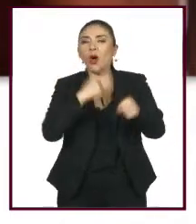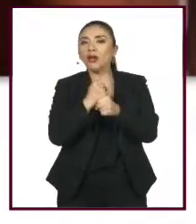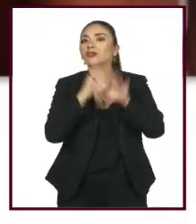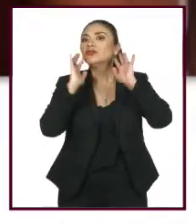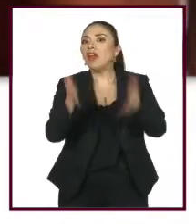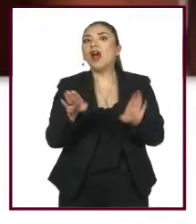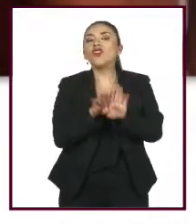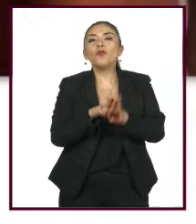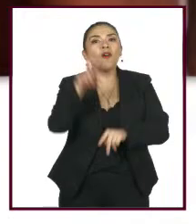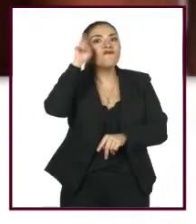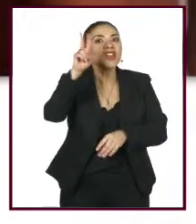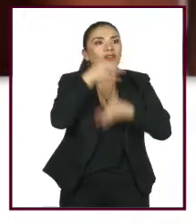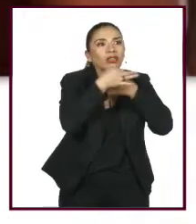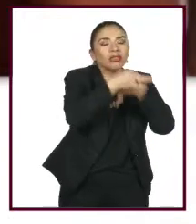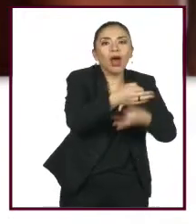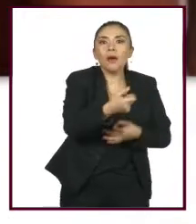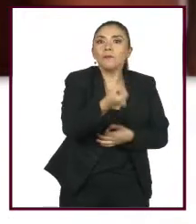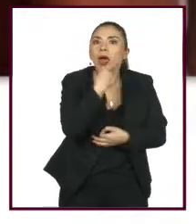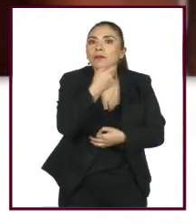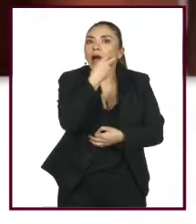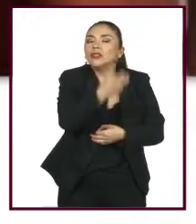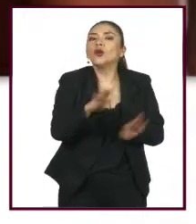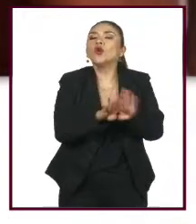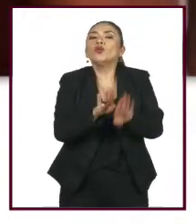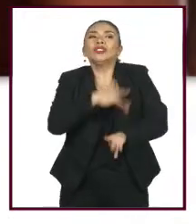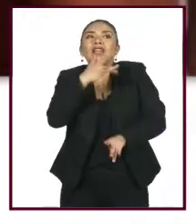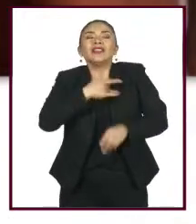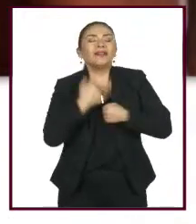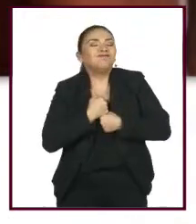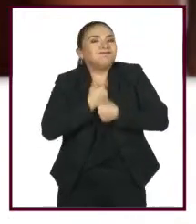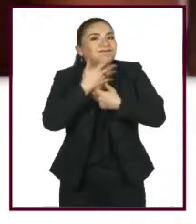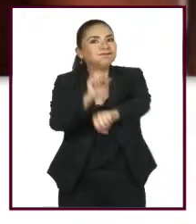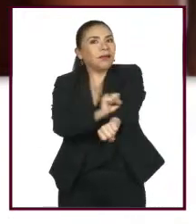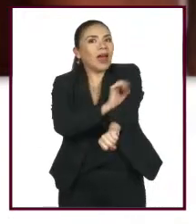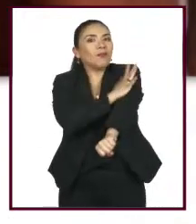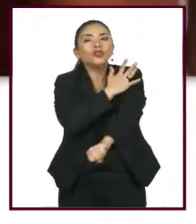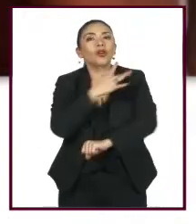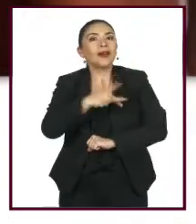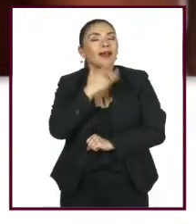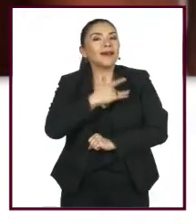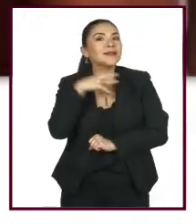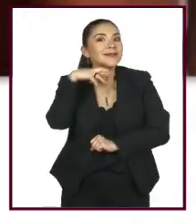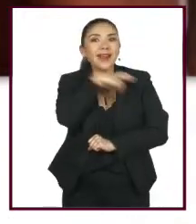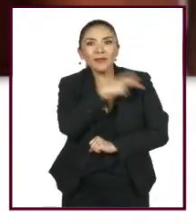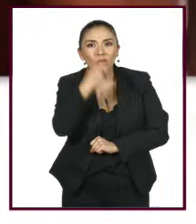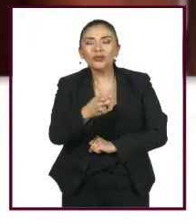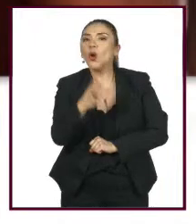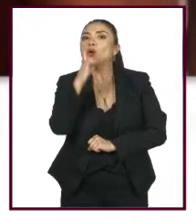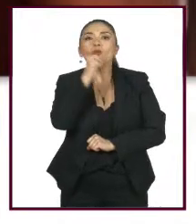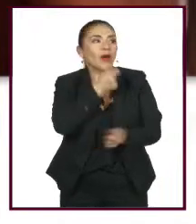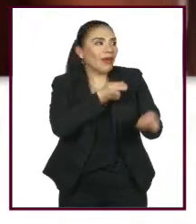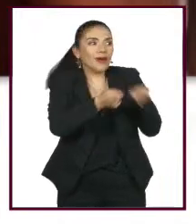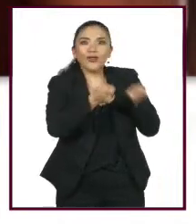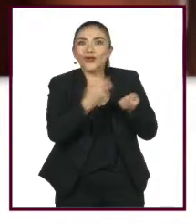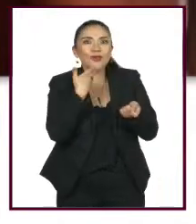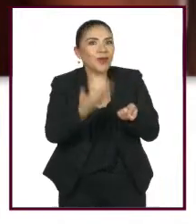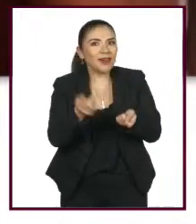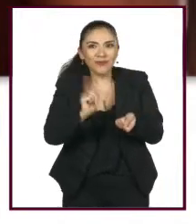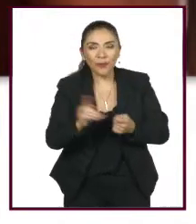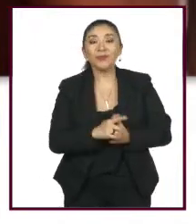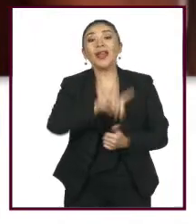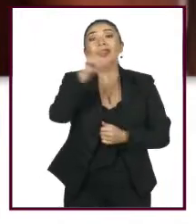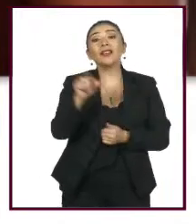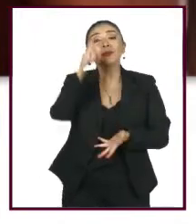esta sustancia, ¿no? Por estos efectos de euforia y placenteros inmediatos, ¿no? No había un control adecuado. Y en el